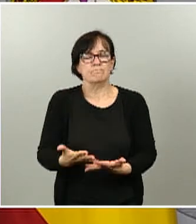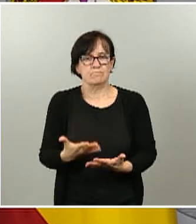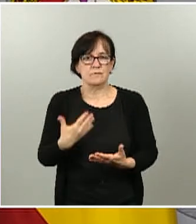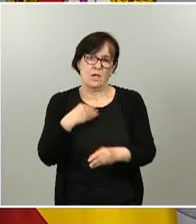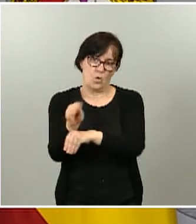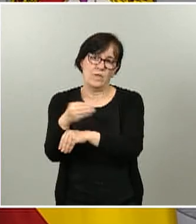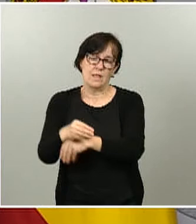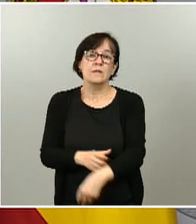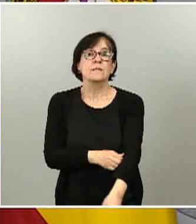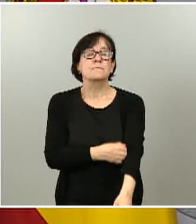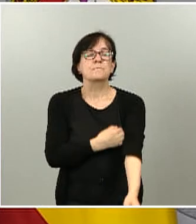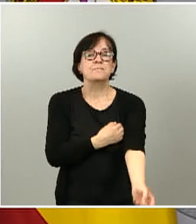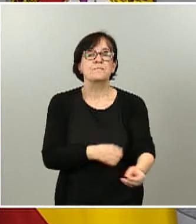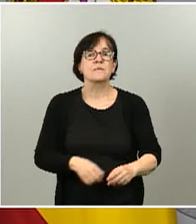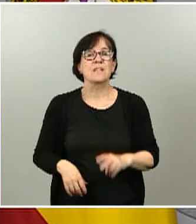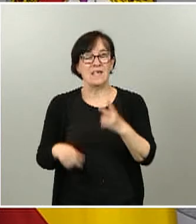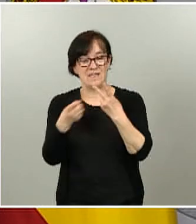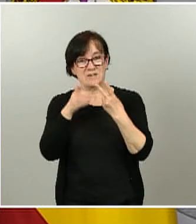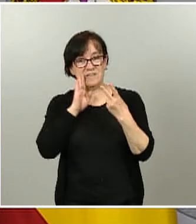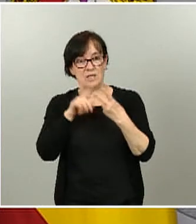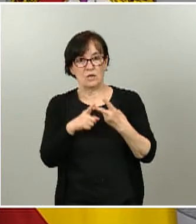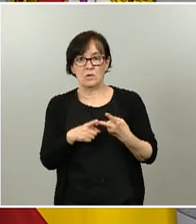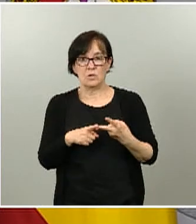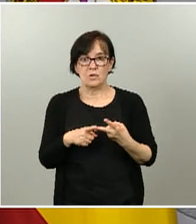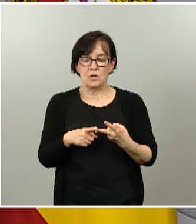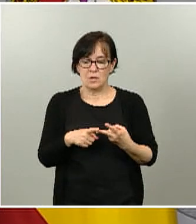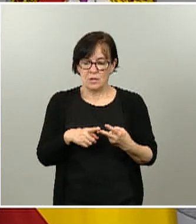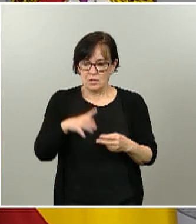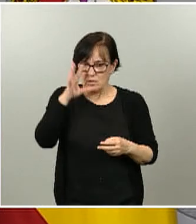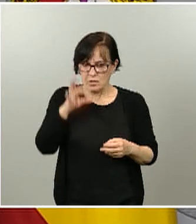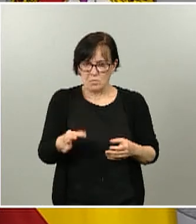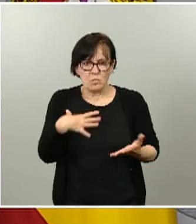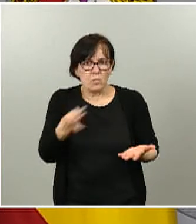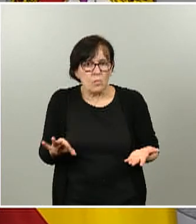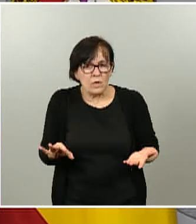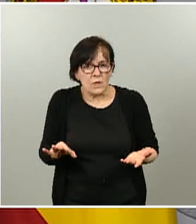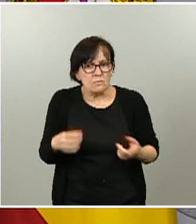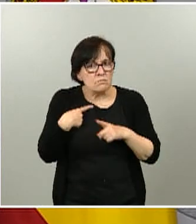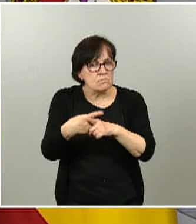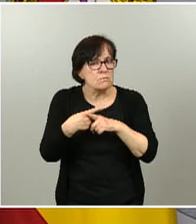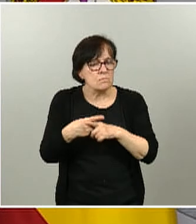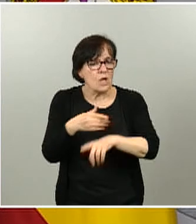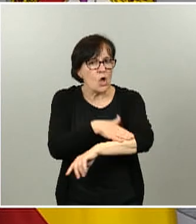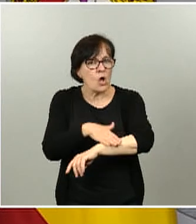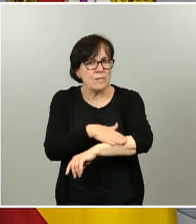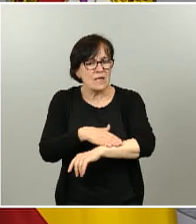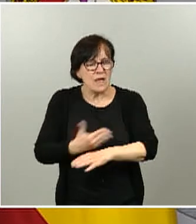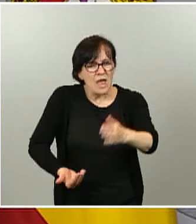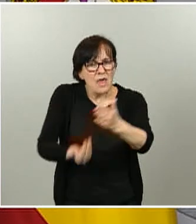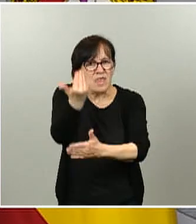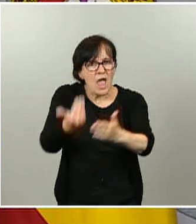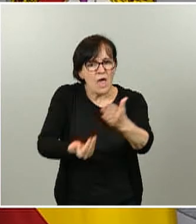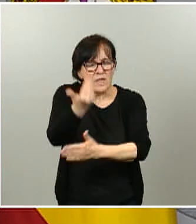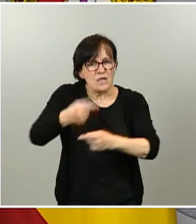segundo lugar, decirle que yo creo que puede compartir conmigo que este Gobierno todos los días lamenta los